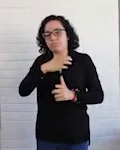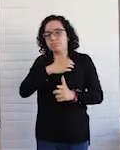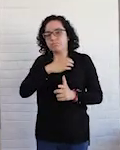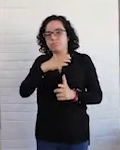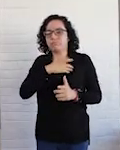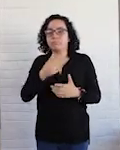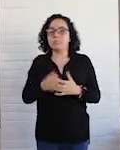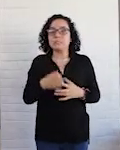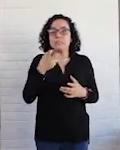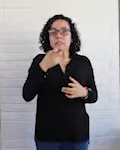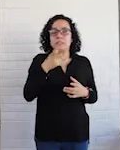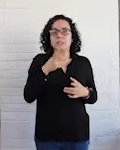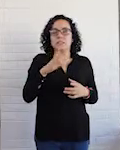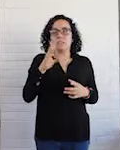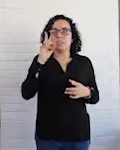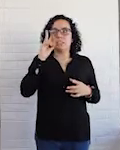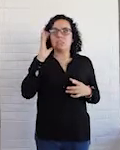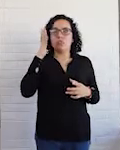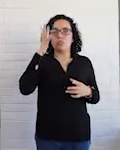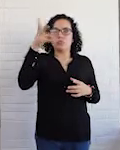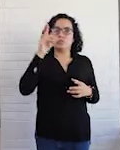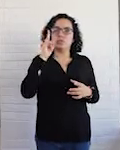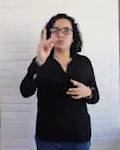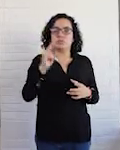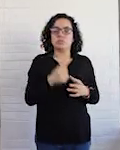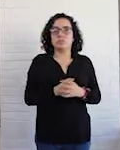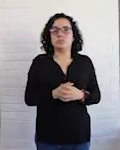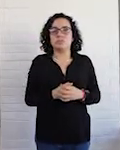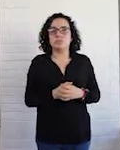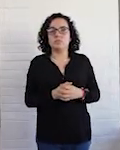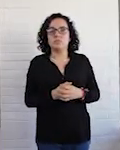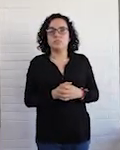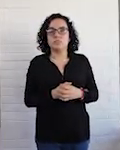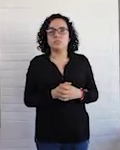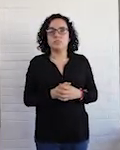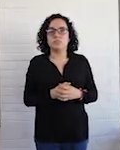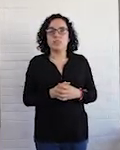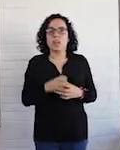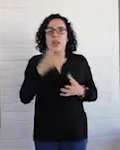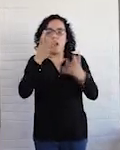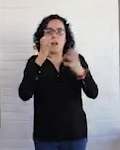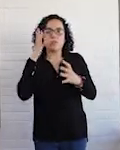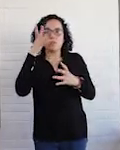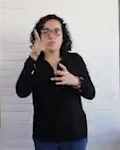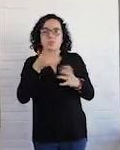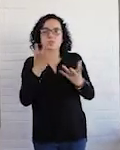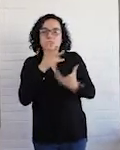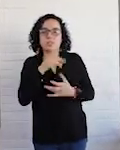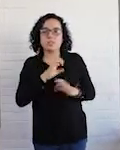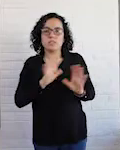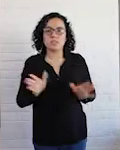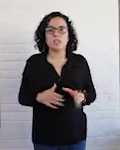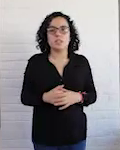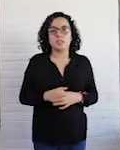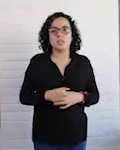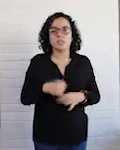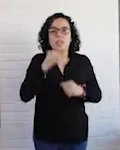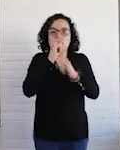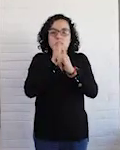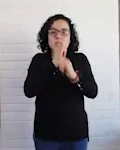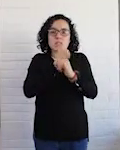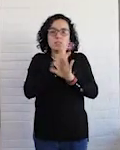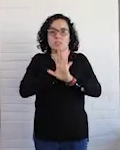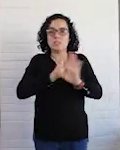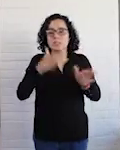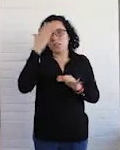Predecir, esto es algo que todo mundo hace todo el tiempo, todo mundo dice, es predictivo, es lo que están haciendo. Ya, Internet ya